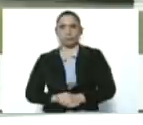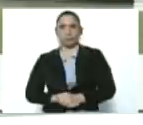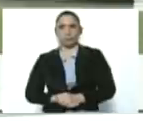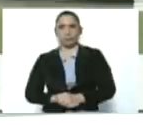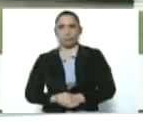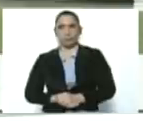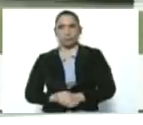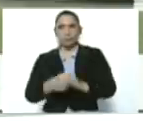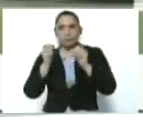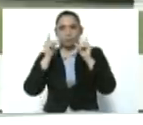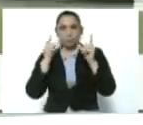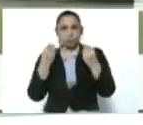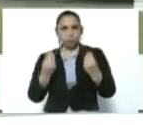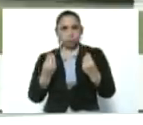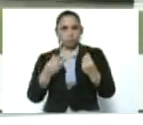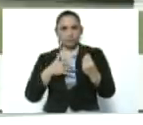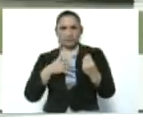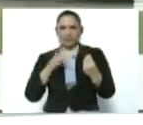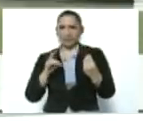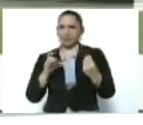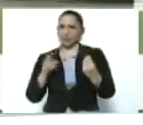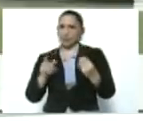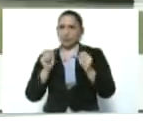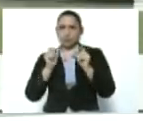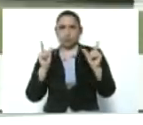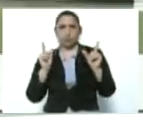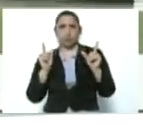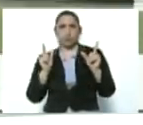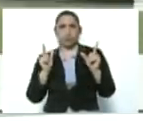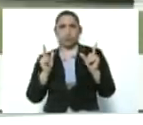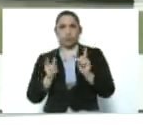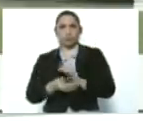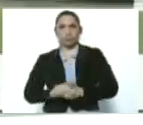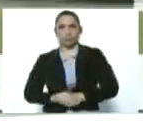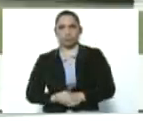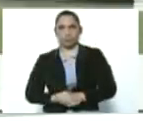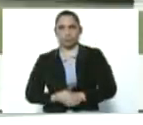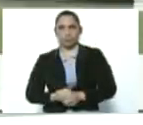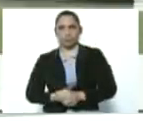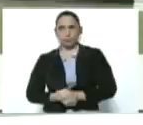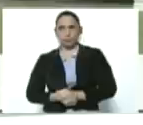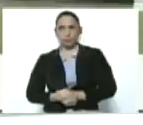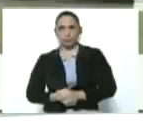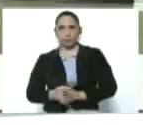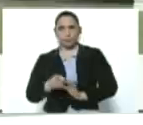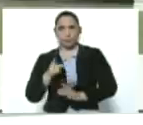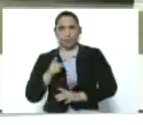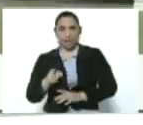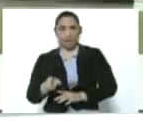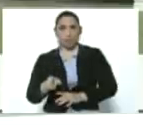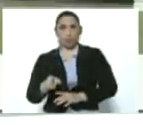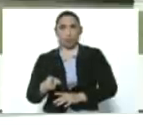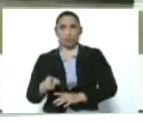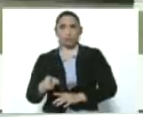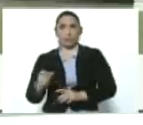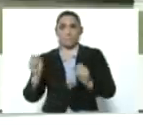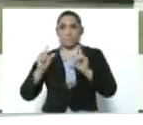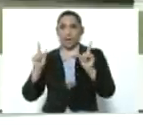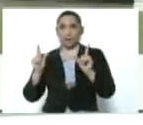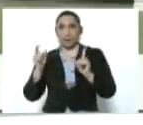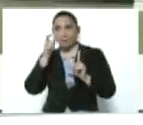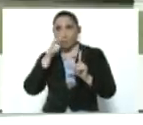presionando dolorosamente impresionante y eso impacta directamente a la población venezolana que está